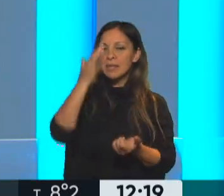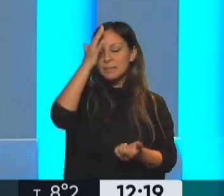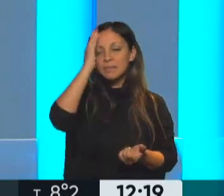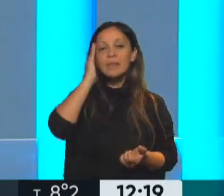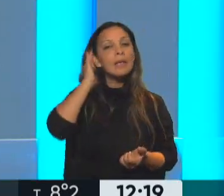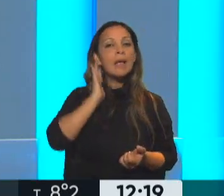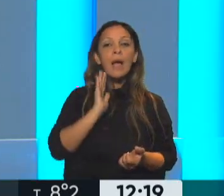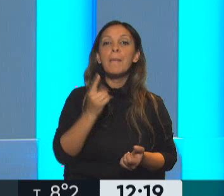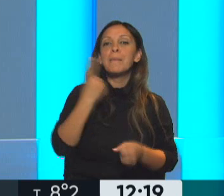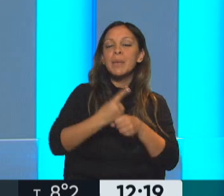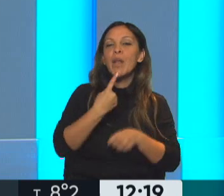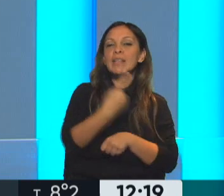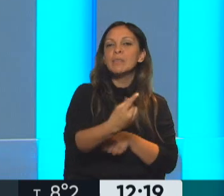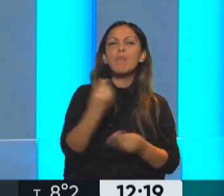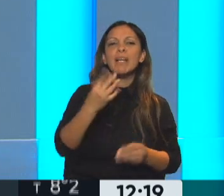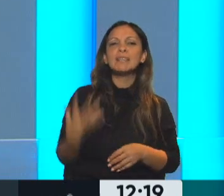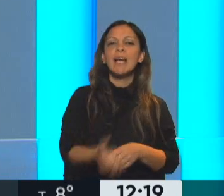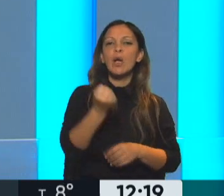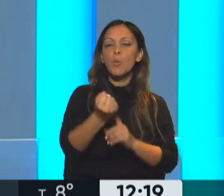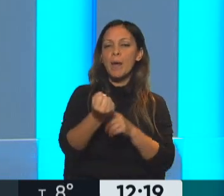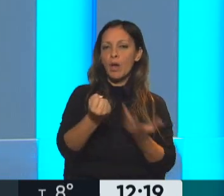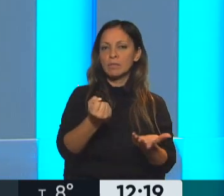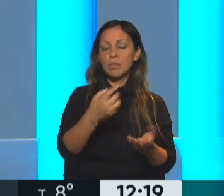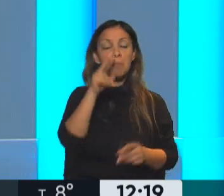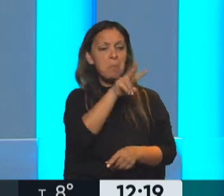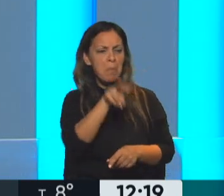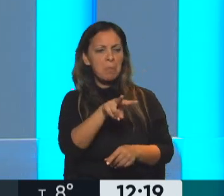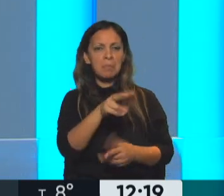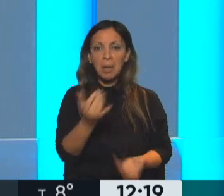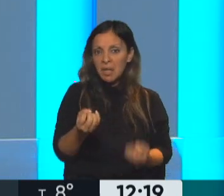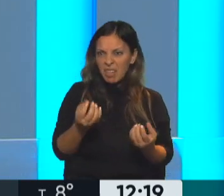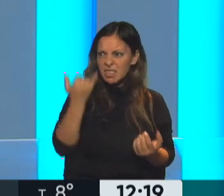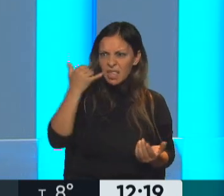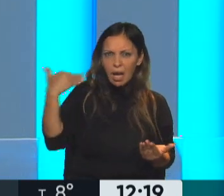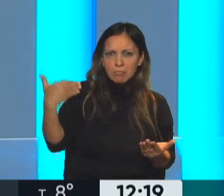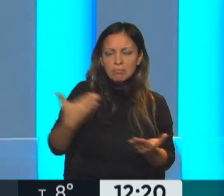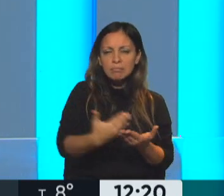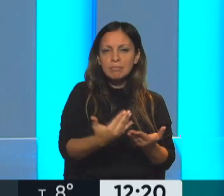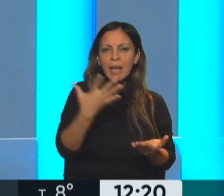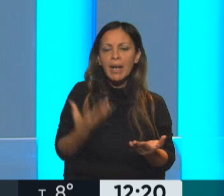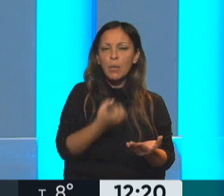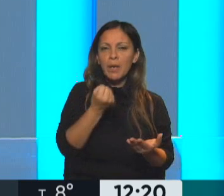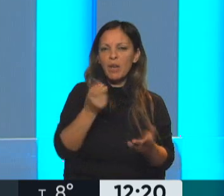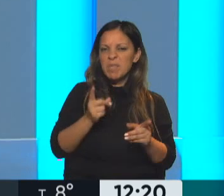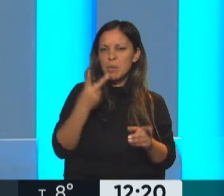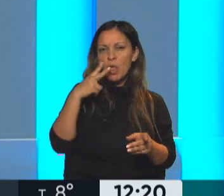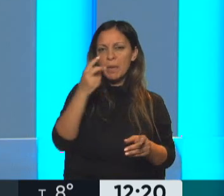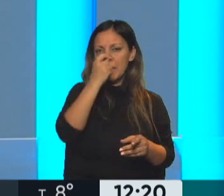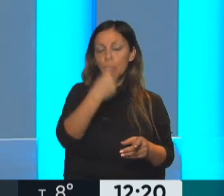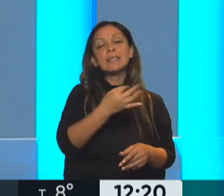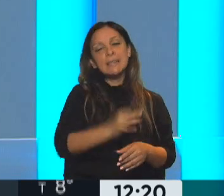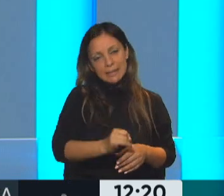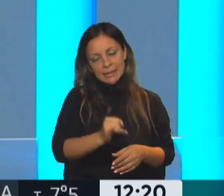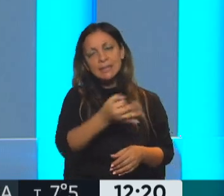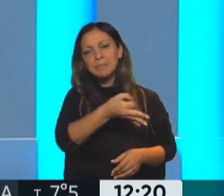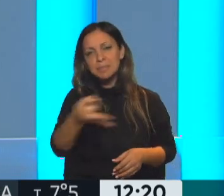se habla de que se recuperó. Cualquiera lee esto y dice, pero si ya veníamos en recuperación todo el año 2021. Sí, es cierto. Lo que pasa